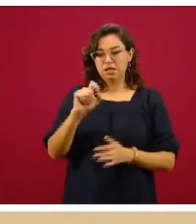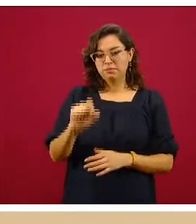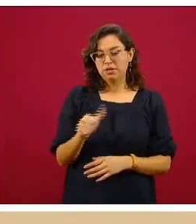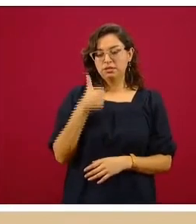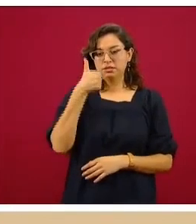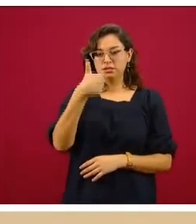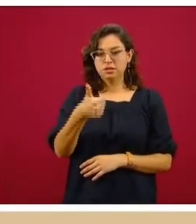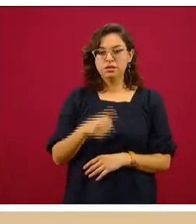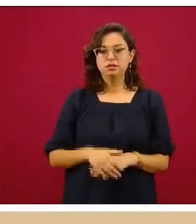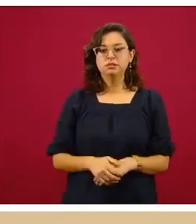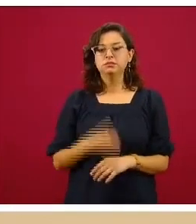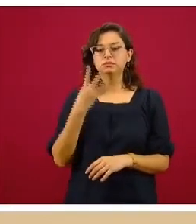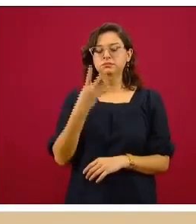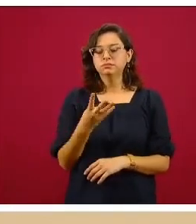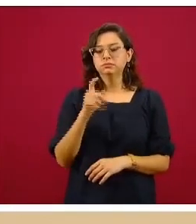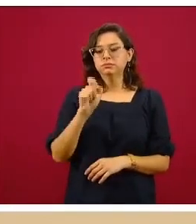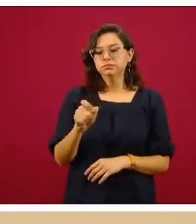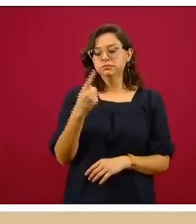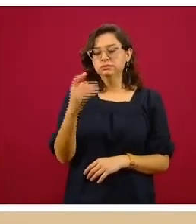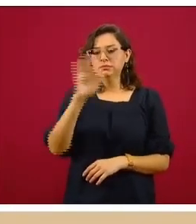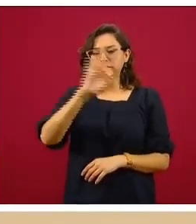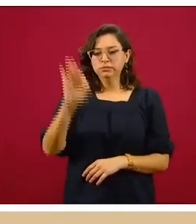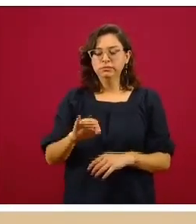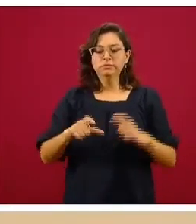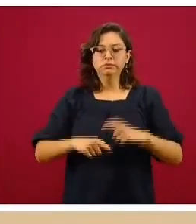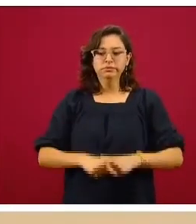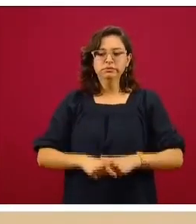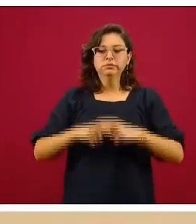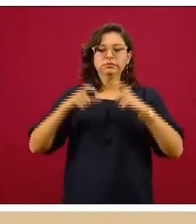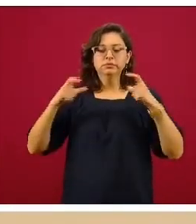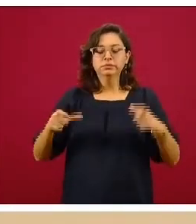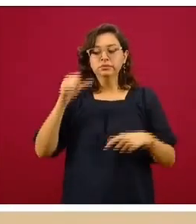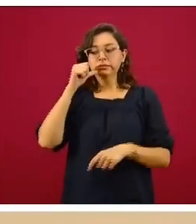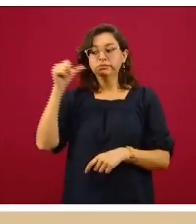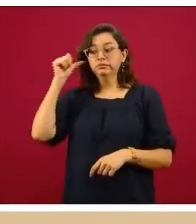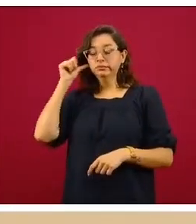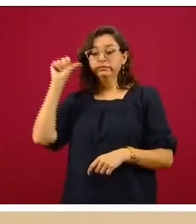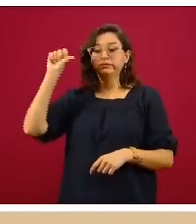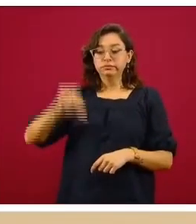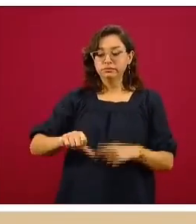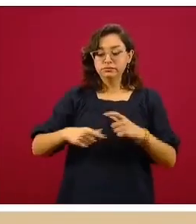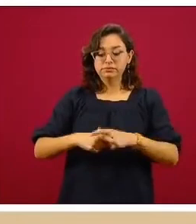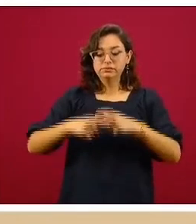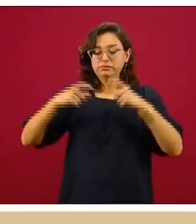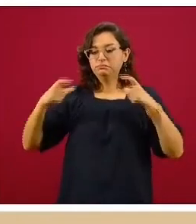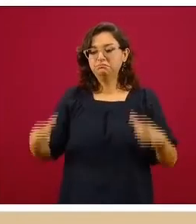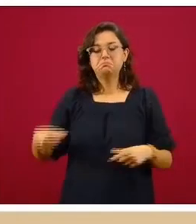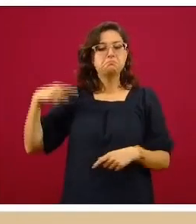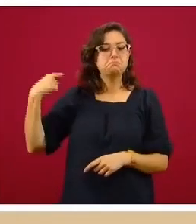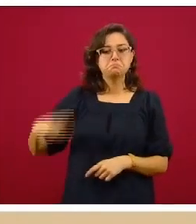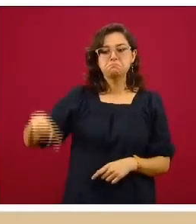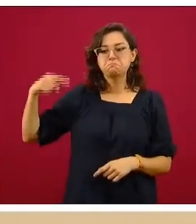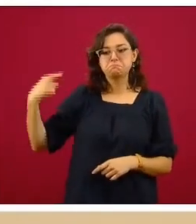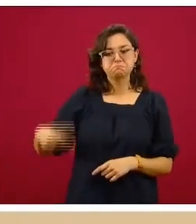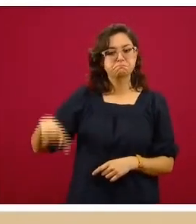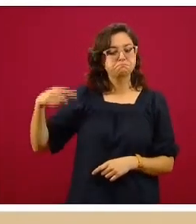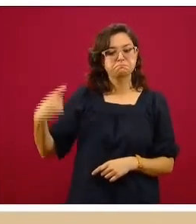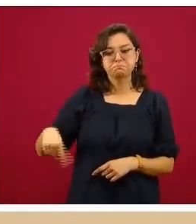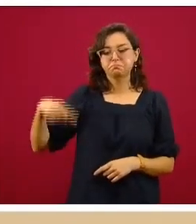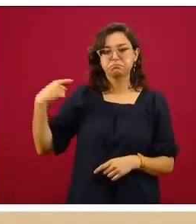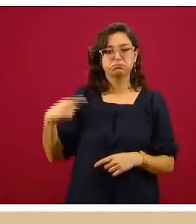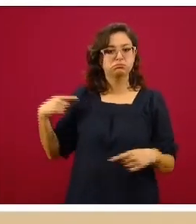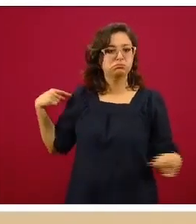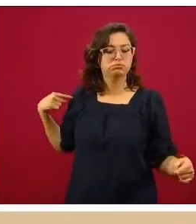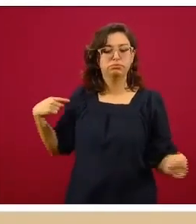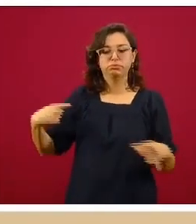4.1% el incremento porcentual que tuvimos en relación al día de ayer, que prácticamente es un incremento que hemos visto se ha mantenido así durante